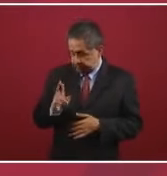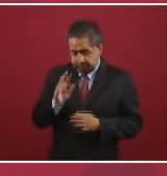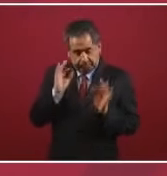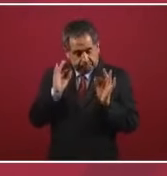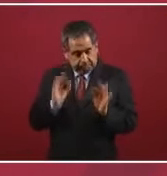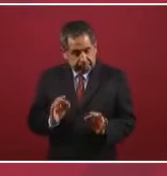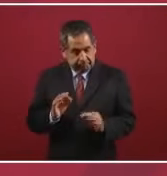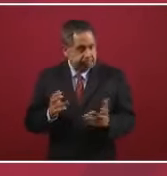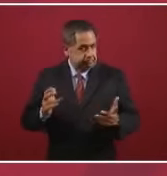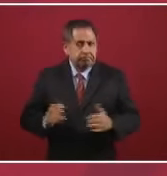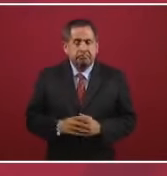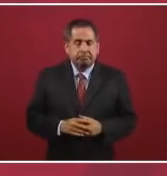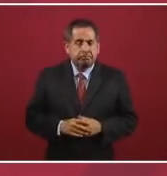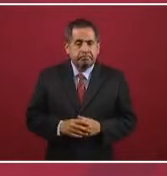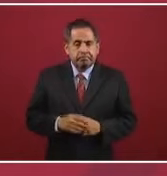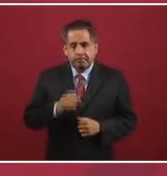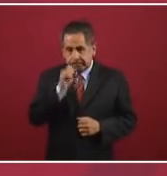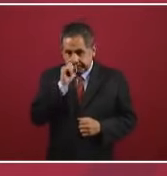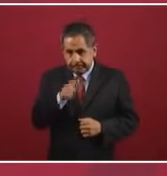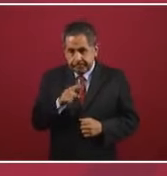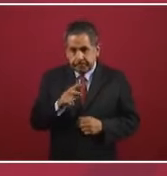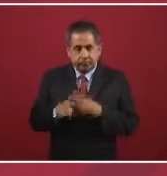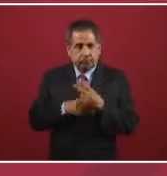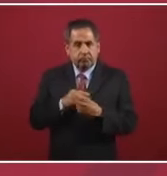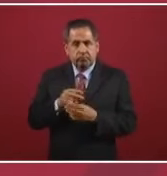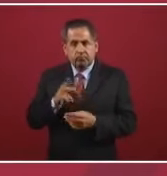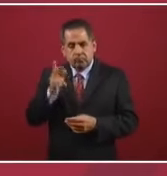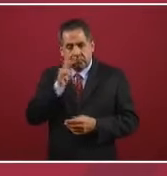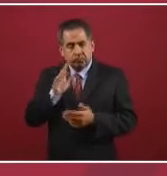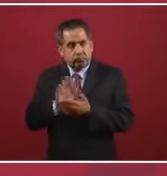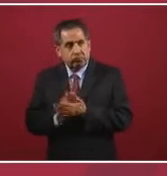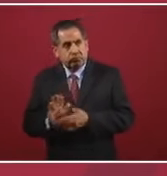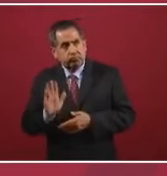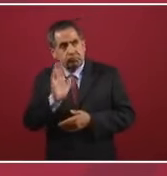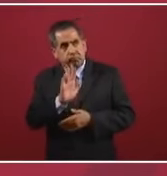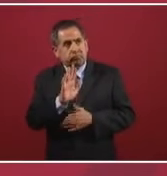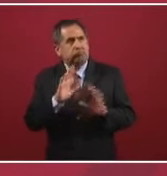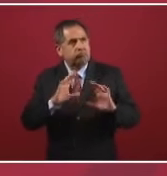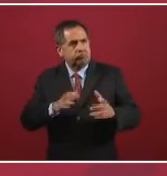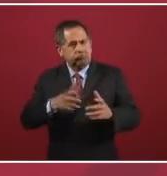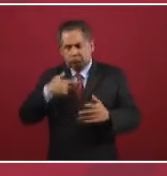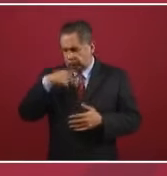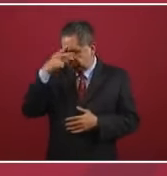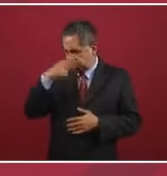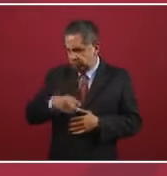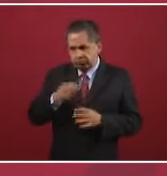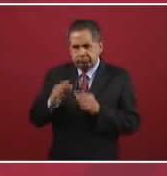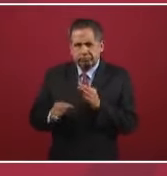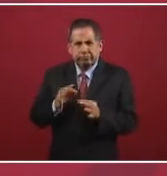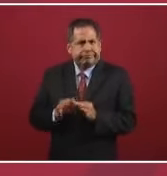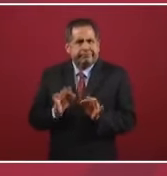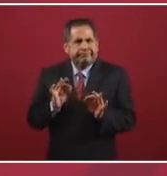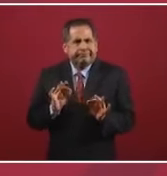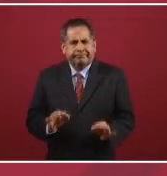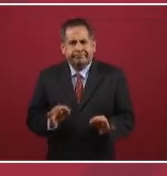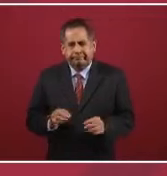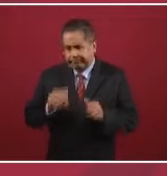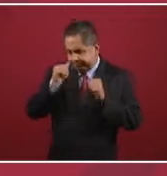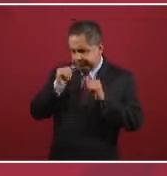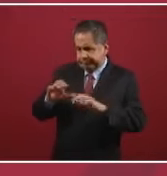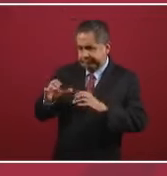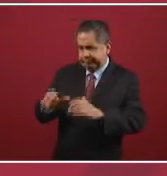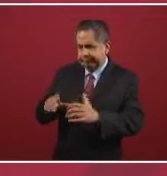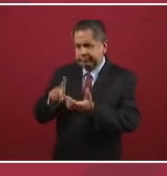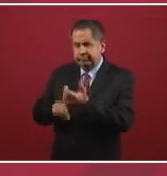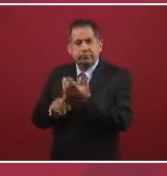y se está acreditando la vía mexicana de atender el